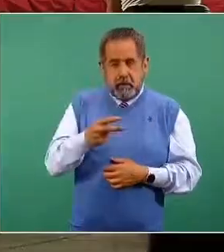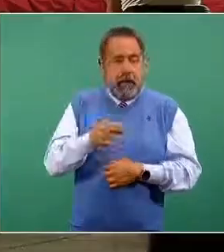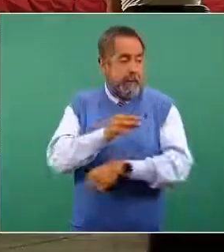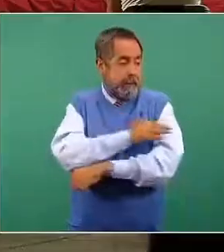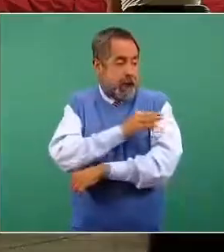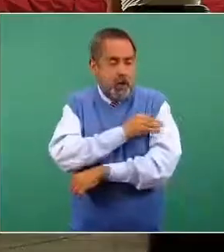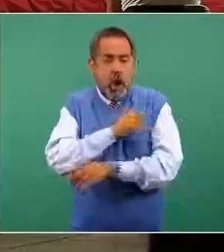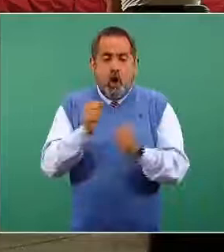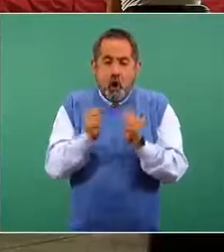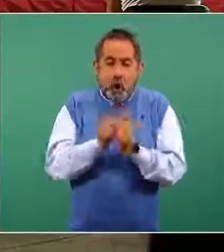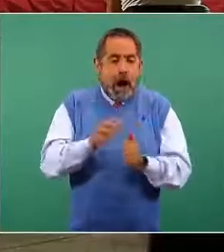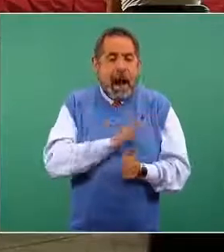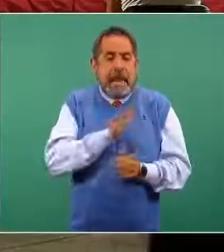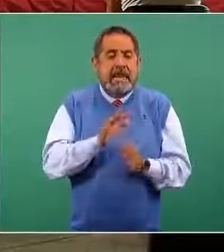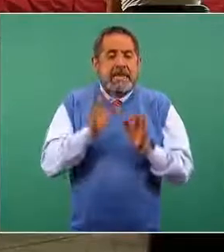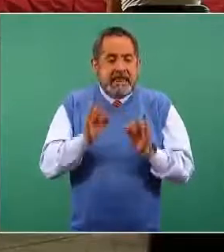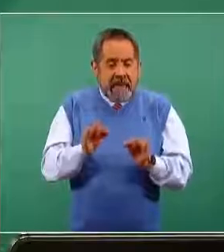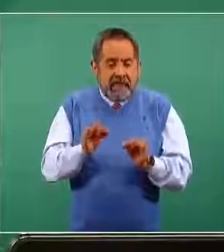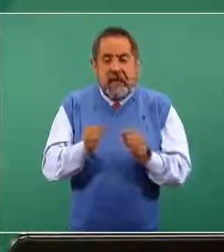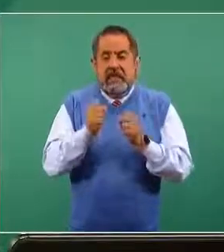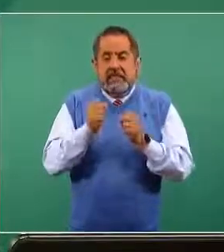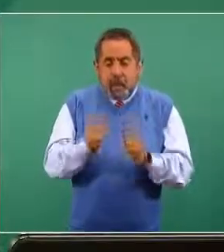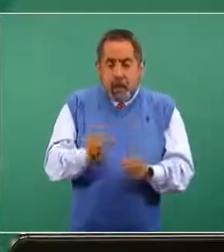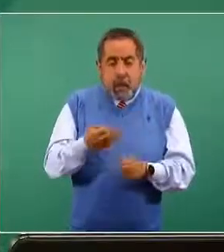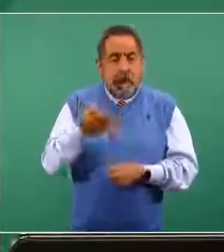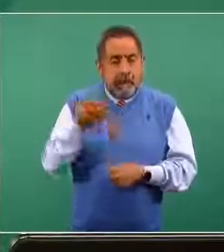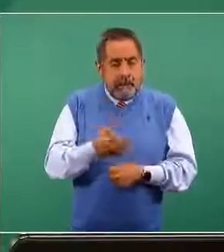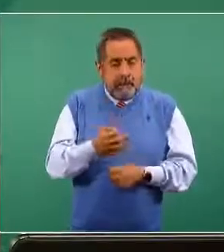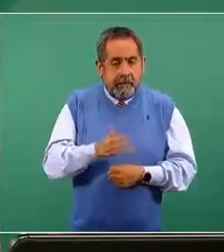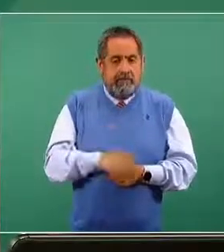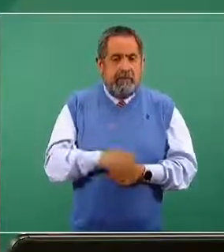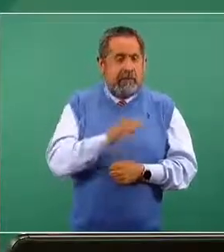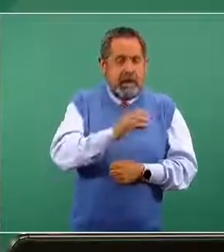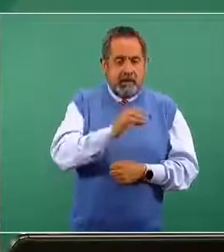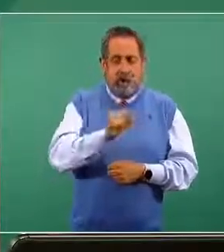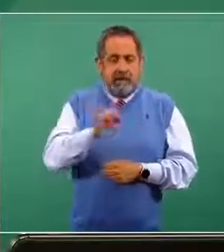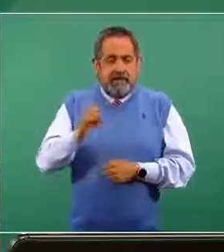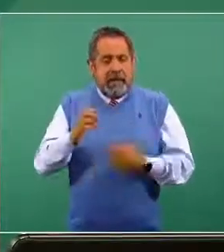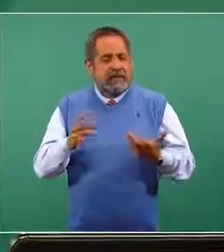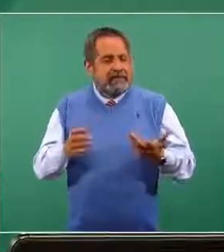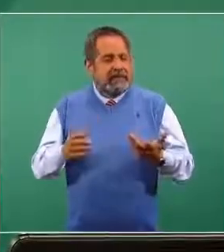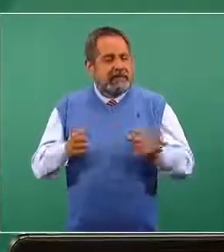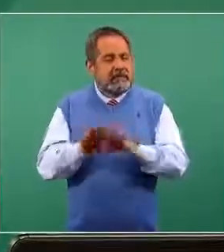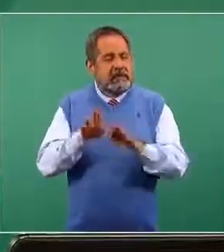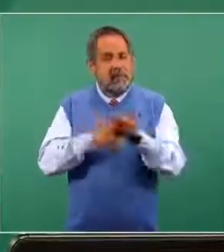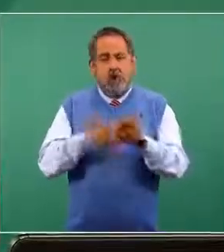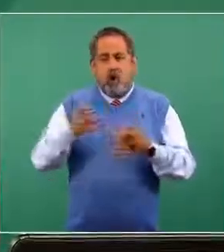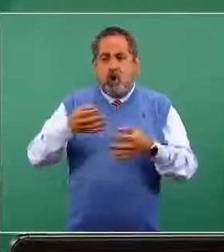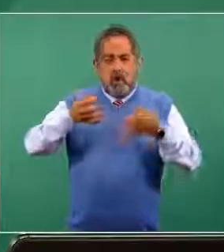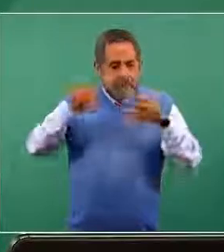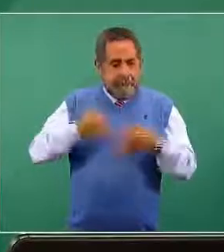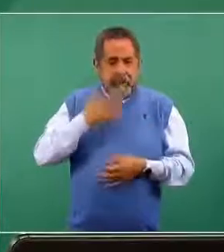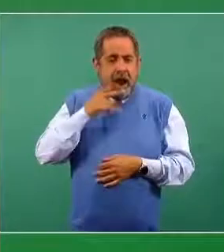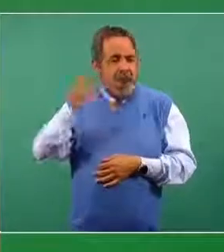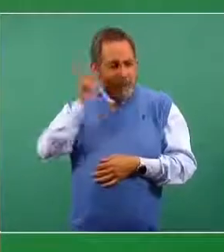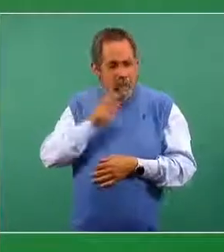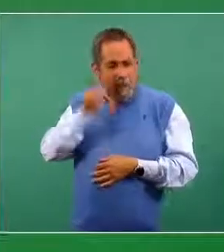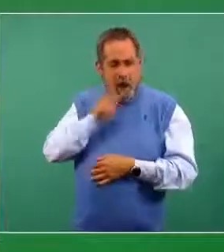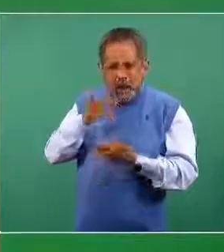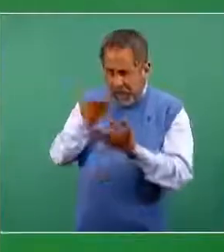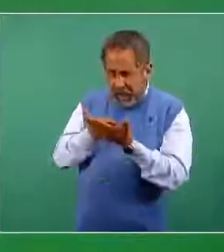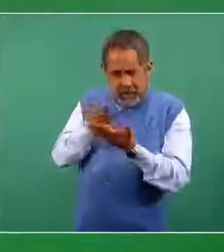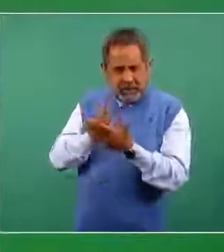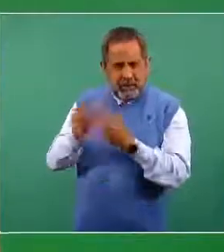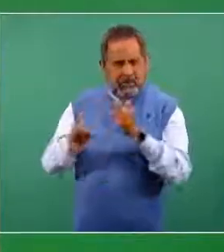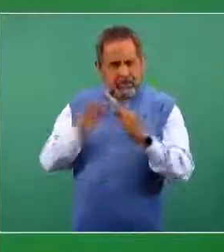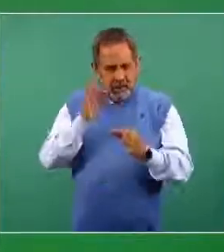son vacunas de calidad, seguras y eficaces. Entonces, la confianza se basa en que existe evidencia